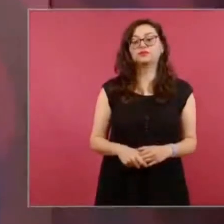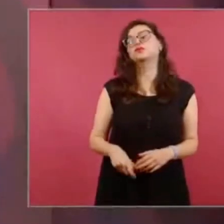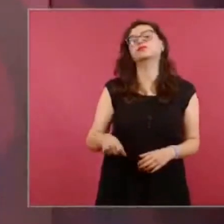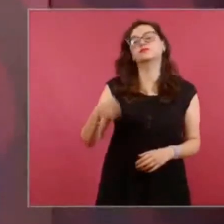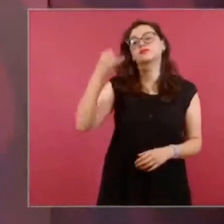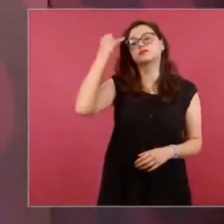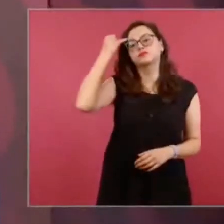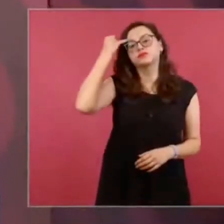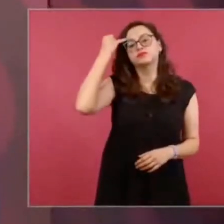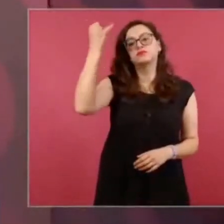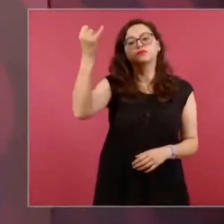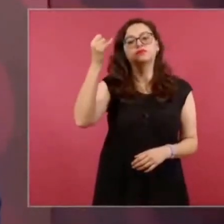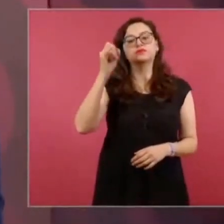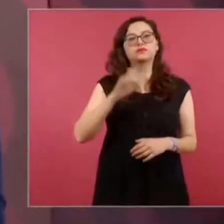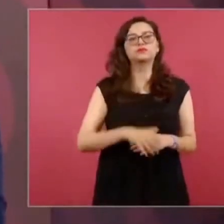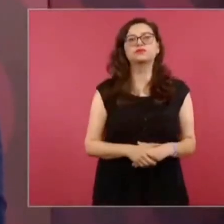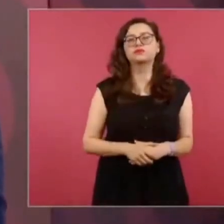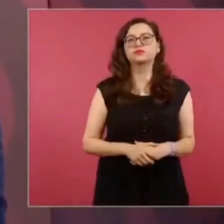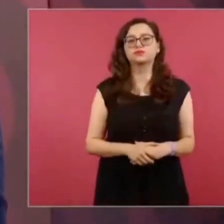para enfrentar